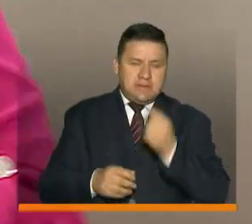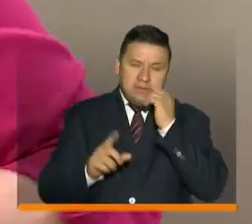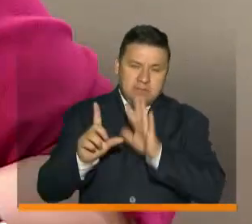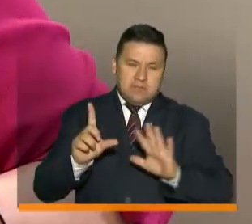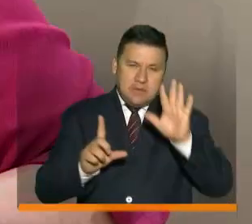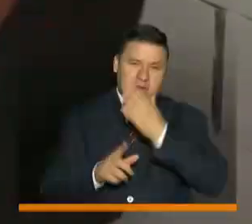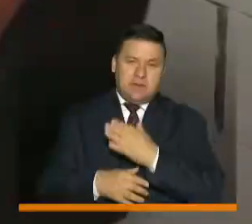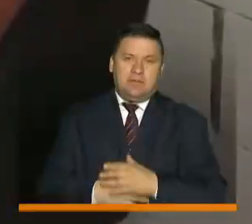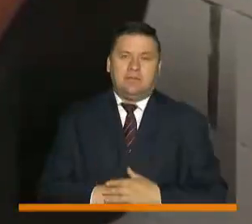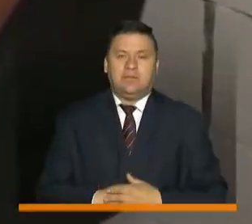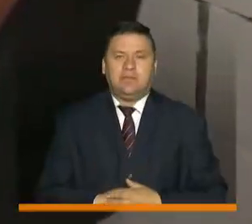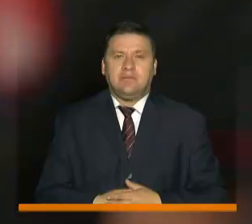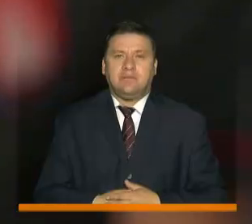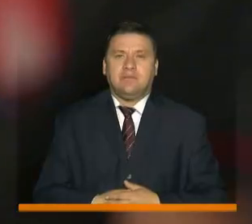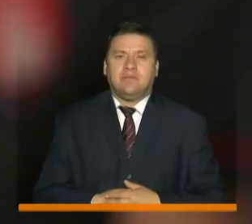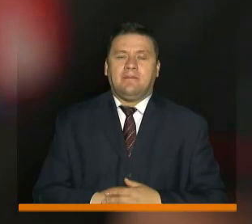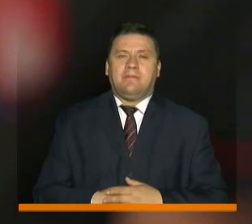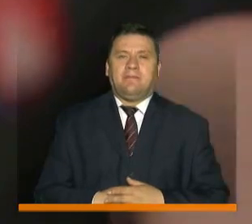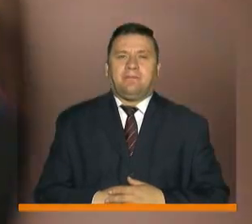video.